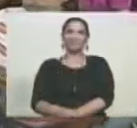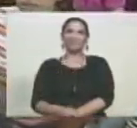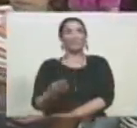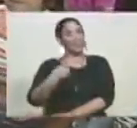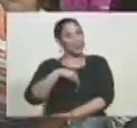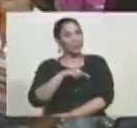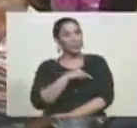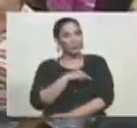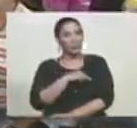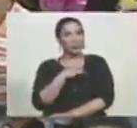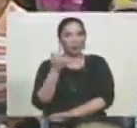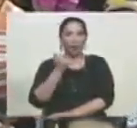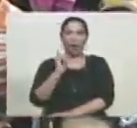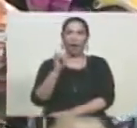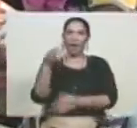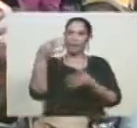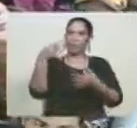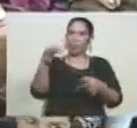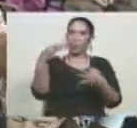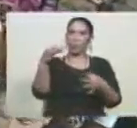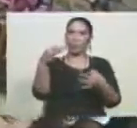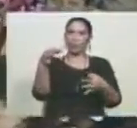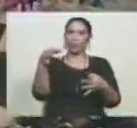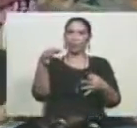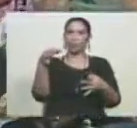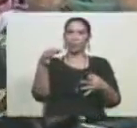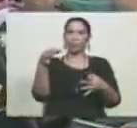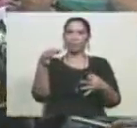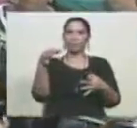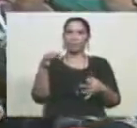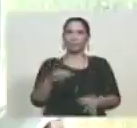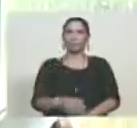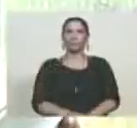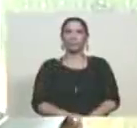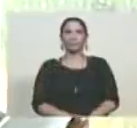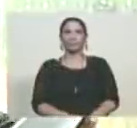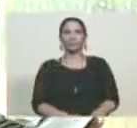nosotros tenemos en el documento que le vamos a entregar, mi comandante jefe,